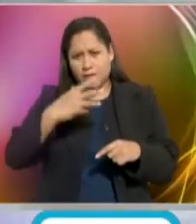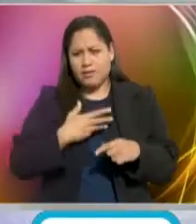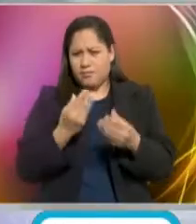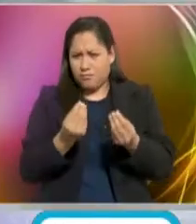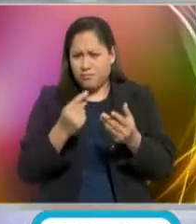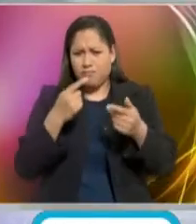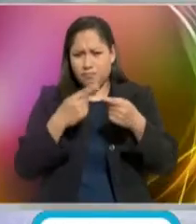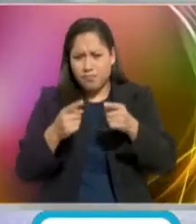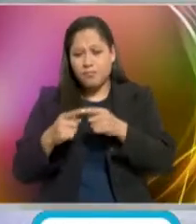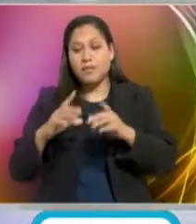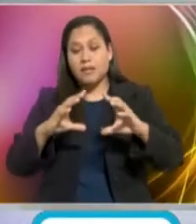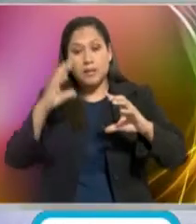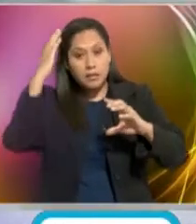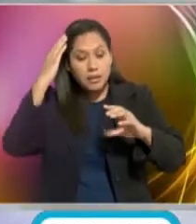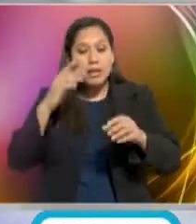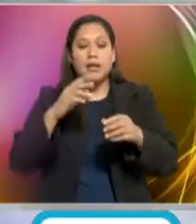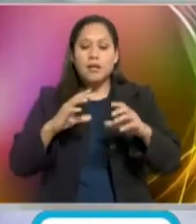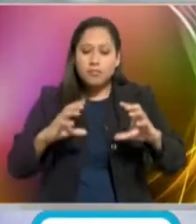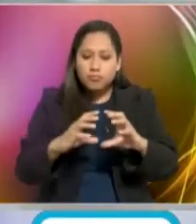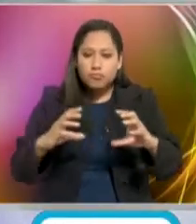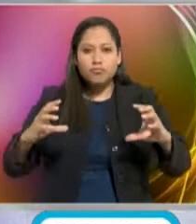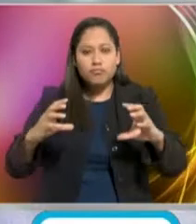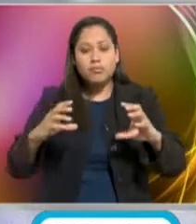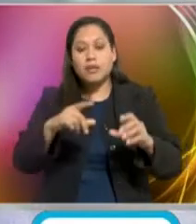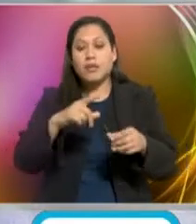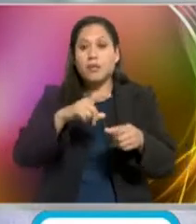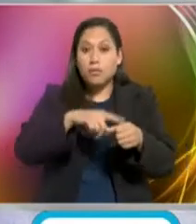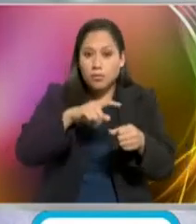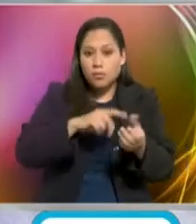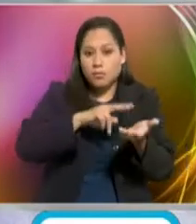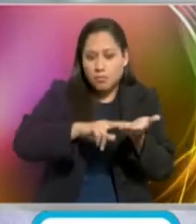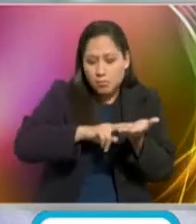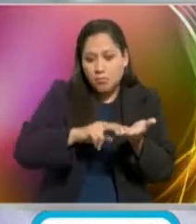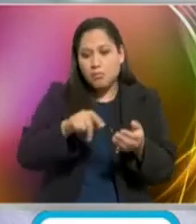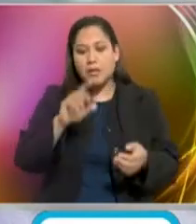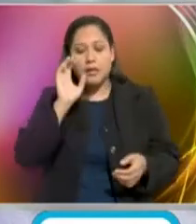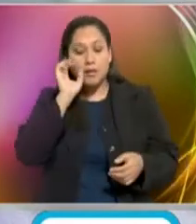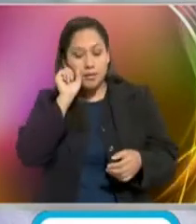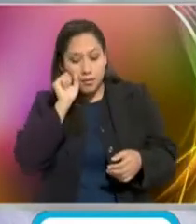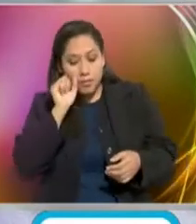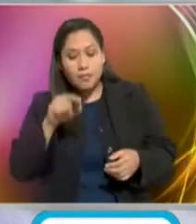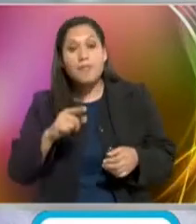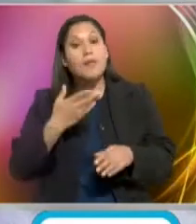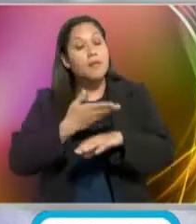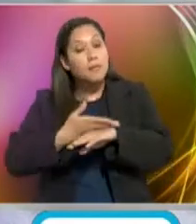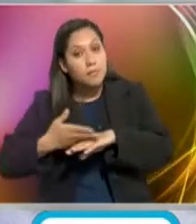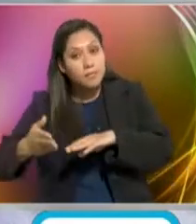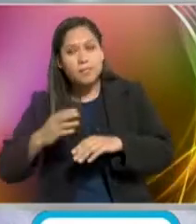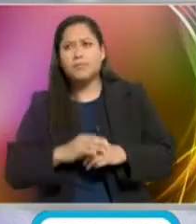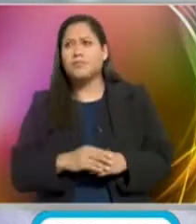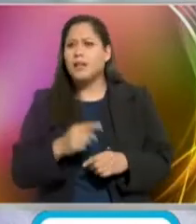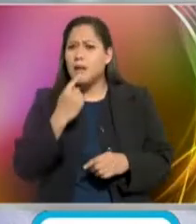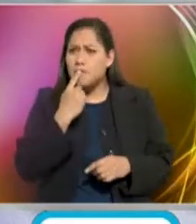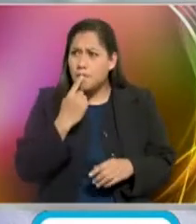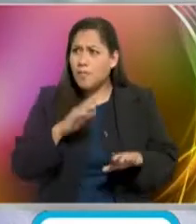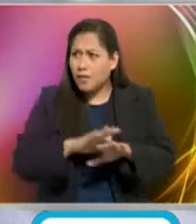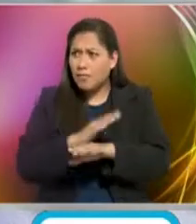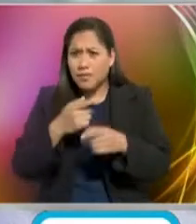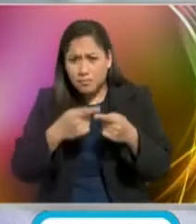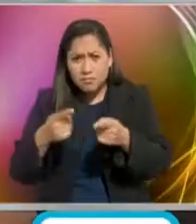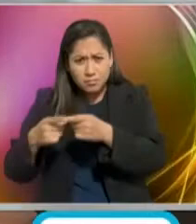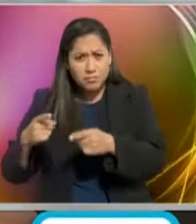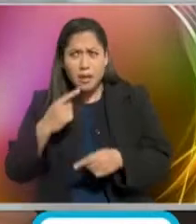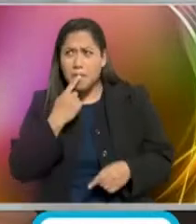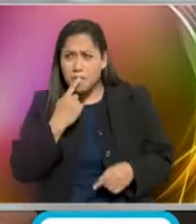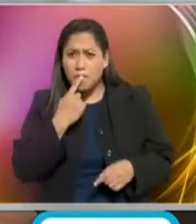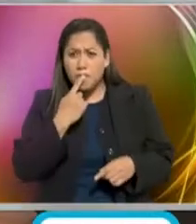de muchos tamaños, formas, colores. Hay calabazas verdes, calabazas naranjas, calabazas blancas. ¿Cambia el sabor de ellas dependiendo